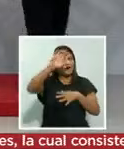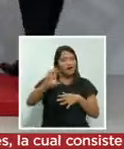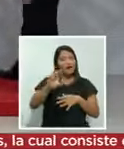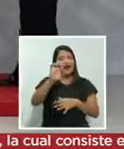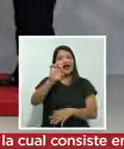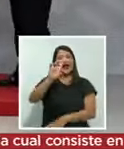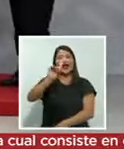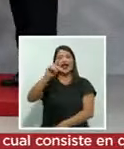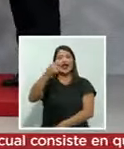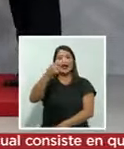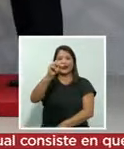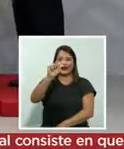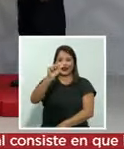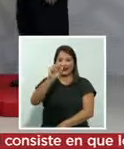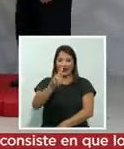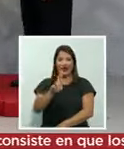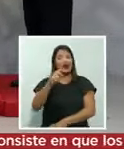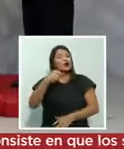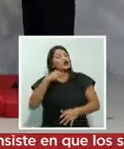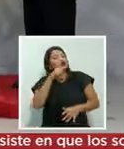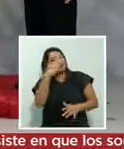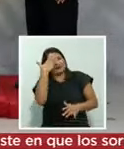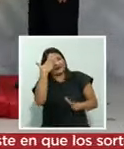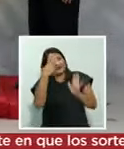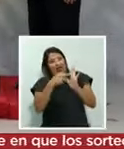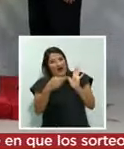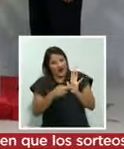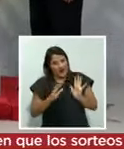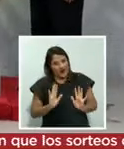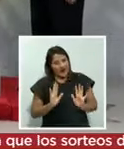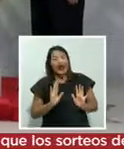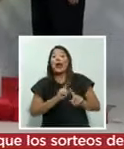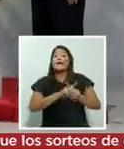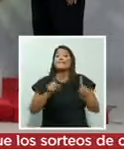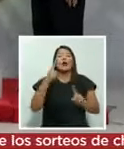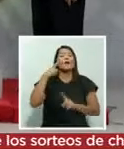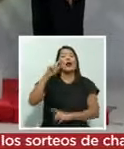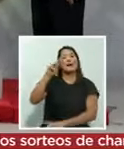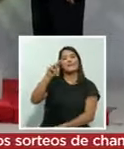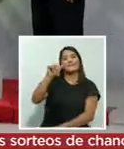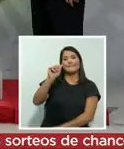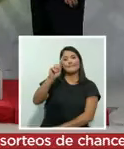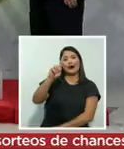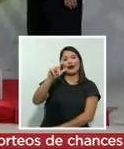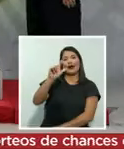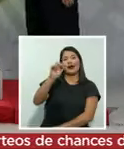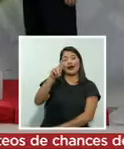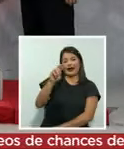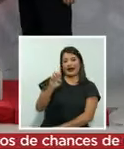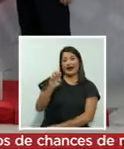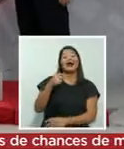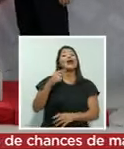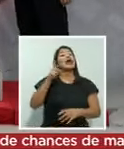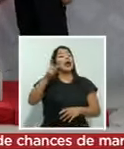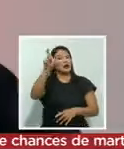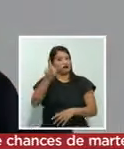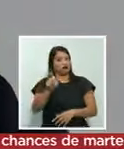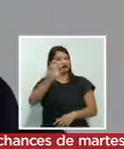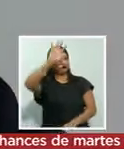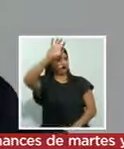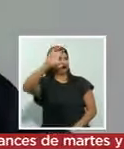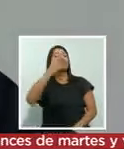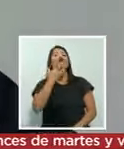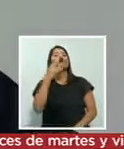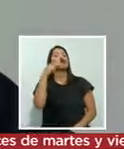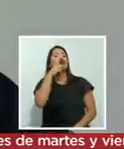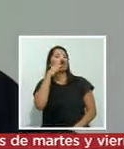Don Edgar, yo no tengo mucho que decirle, usted conoce las reglas, pero para doña Marlene, el licenciado va a tener que tomar la marca roja, como cualquiera de